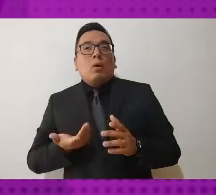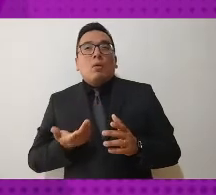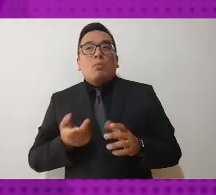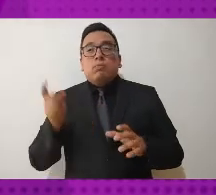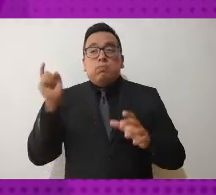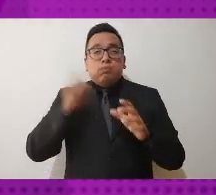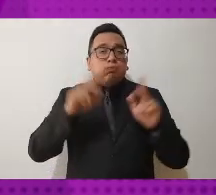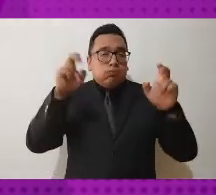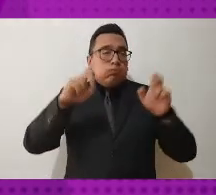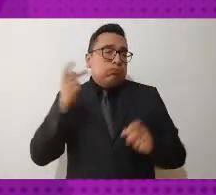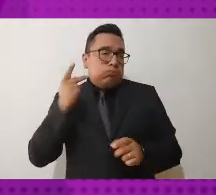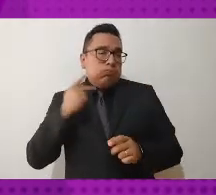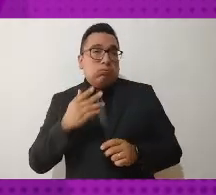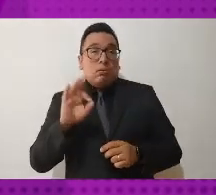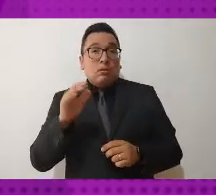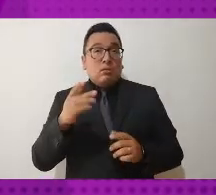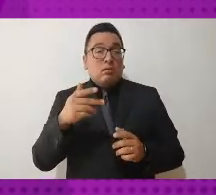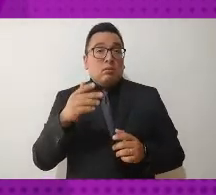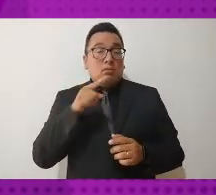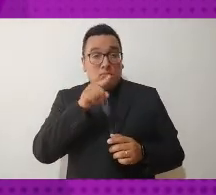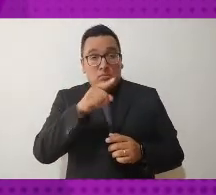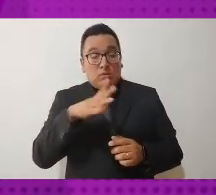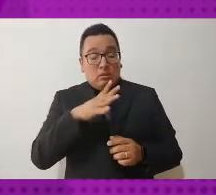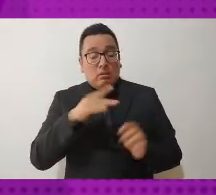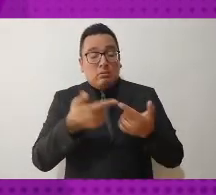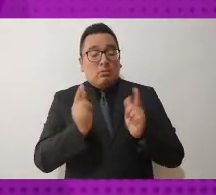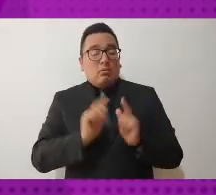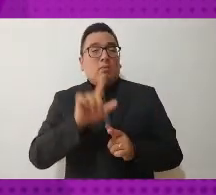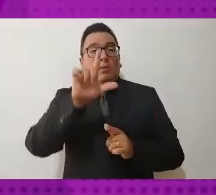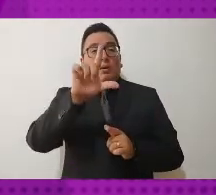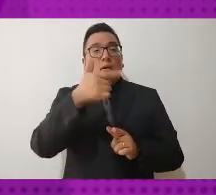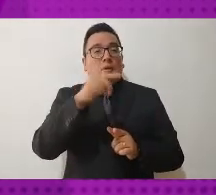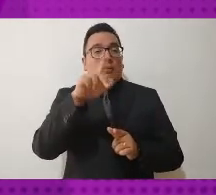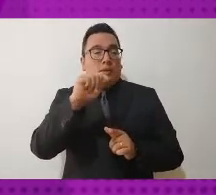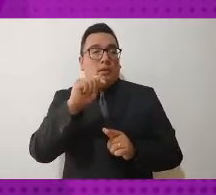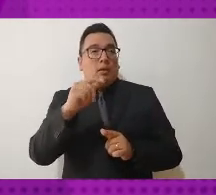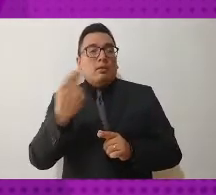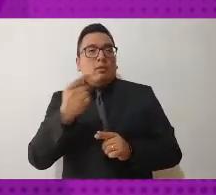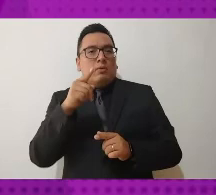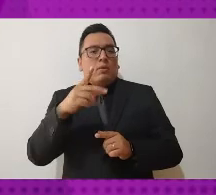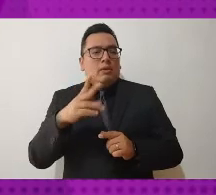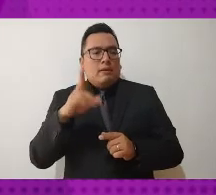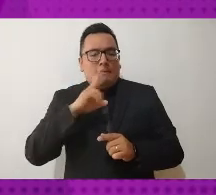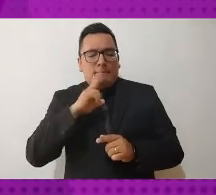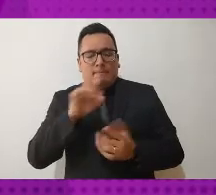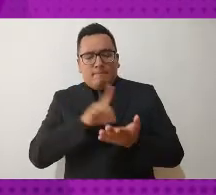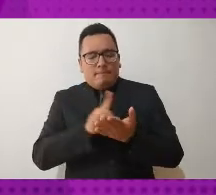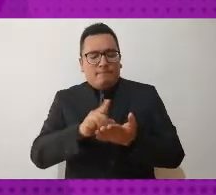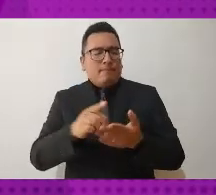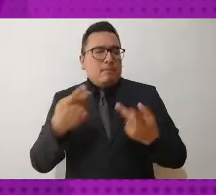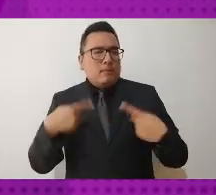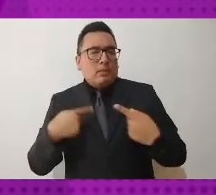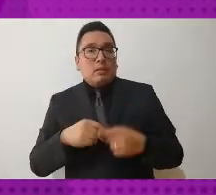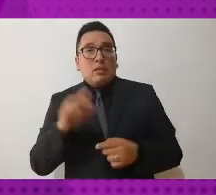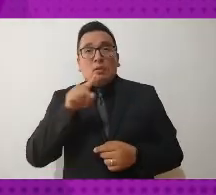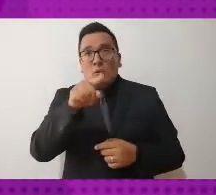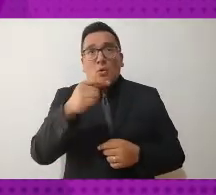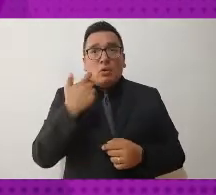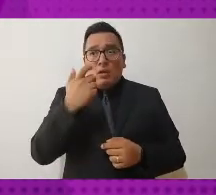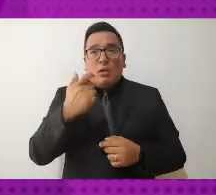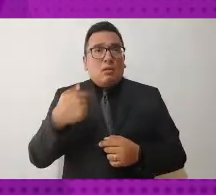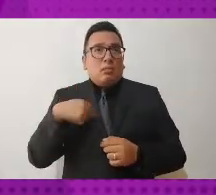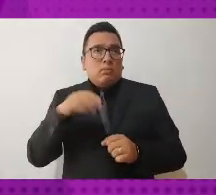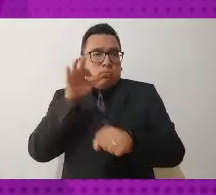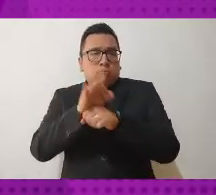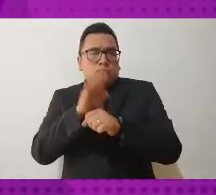de tu país si tú perteneces la diversidad pues luchar porque los derechos de la diversidad se puedan ver implementados y aunque probablemente tú no seas el